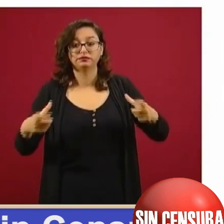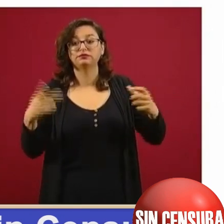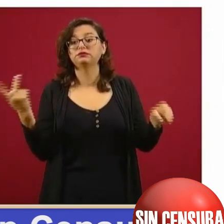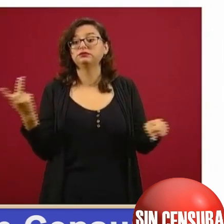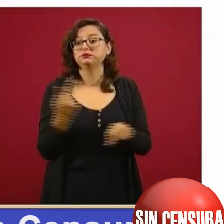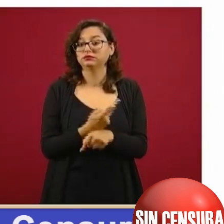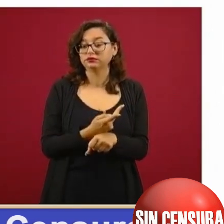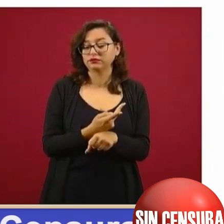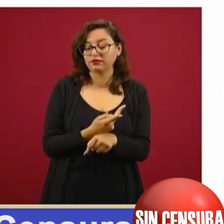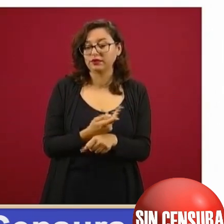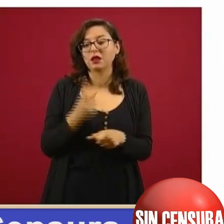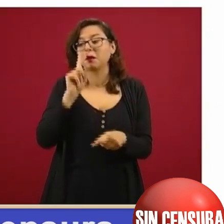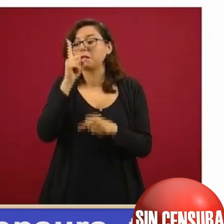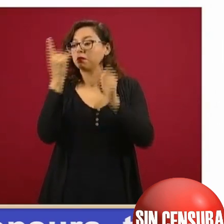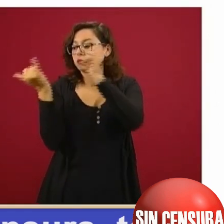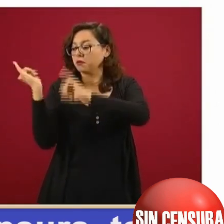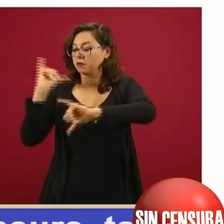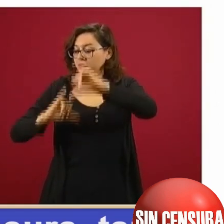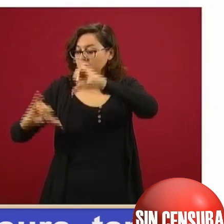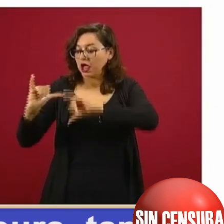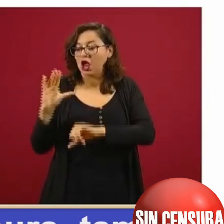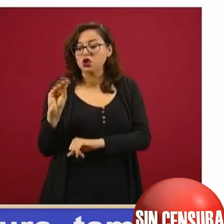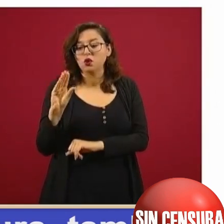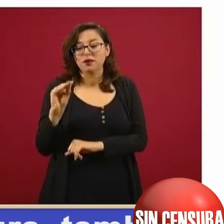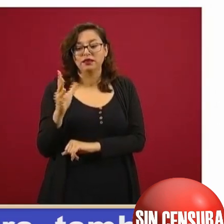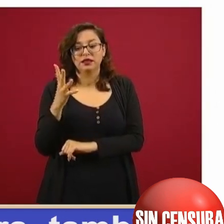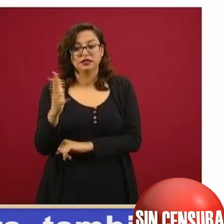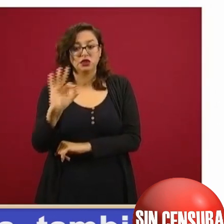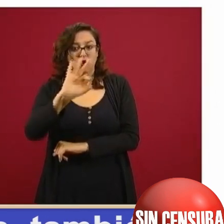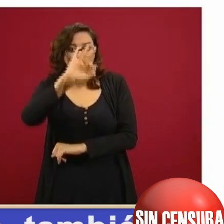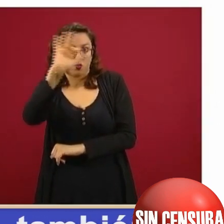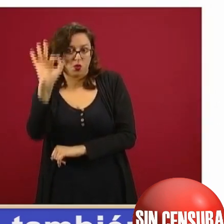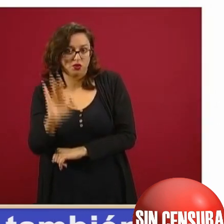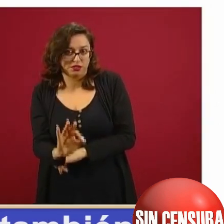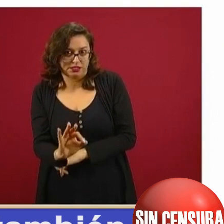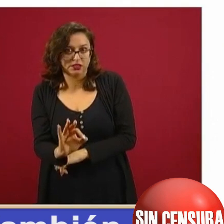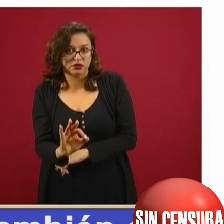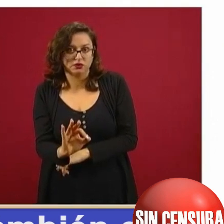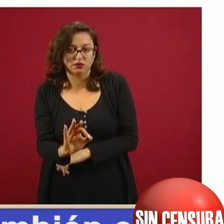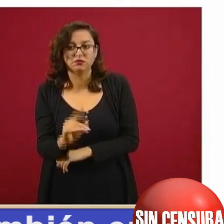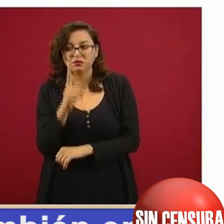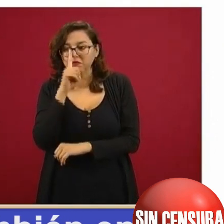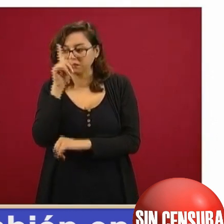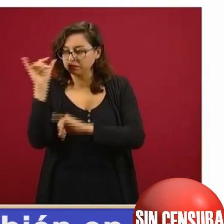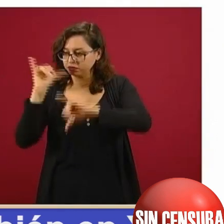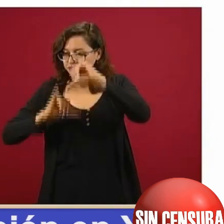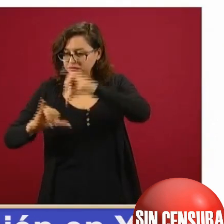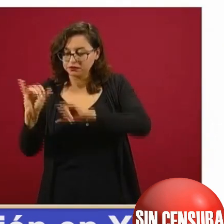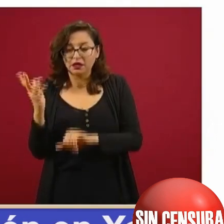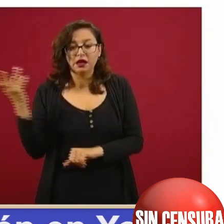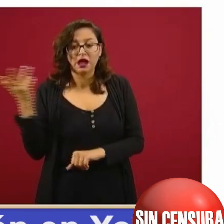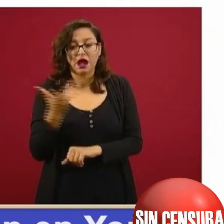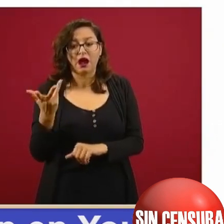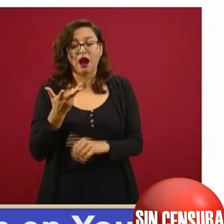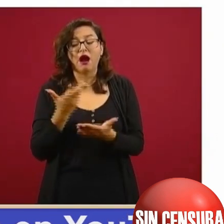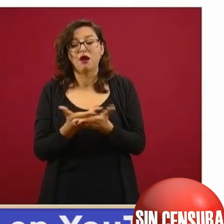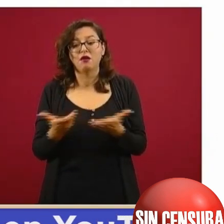del 95%. Concretamente, noten ustedes que del punto más alto de esta curva, es decir, de